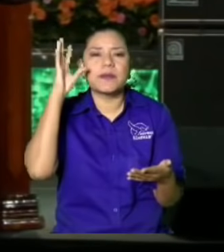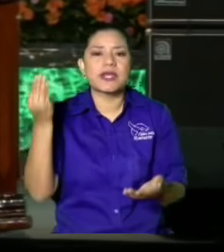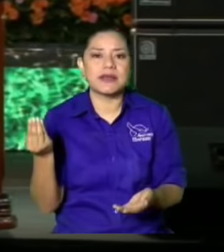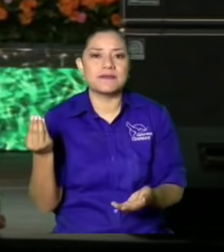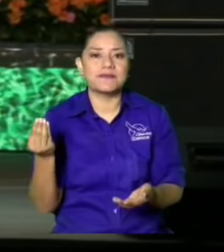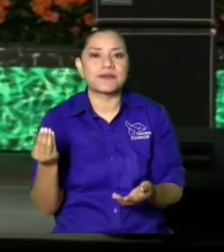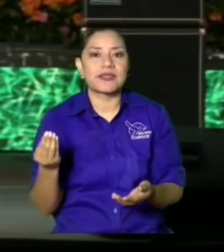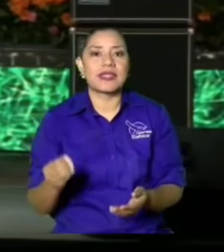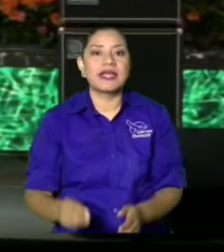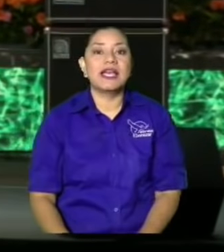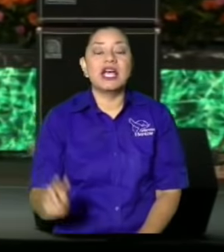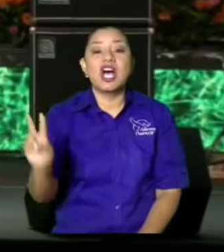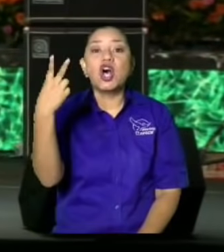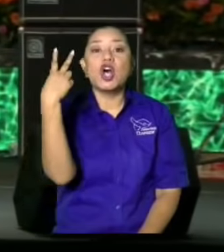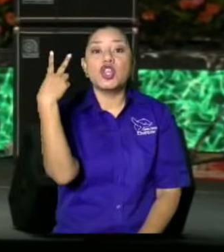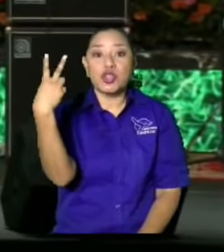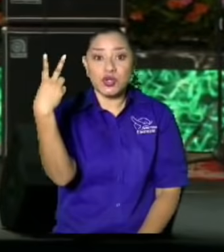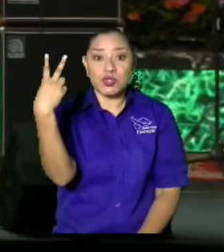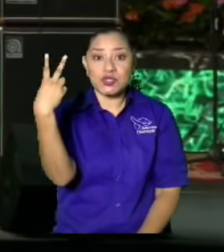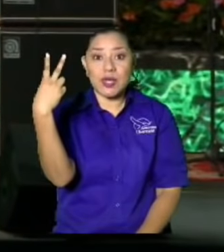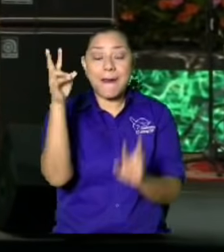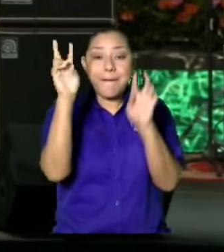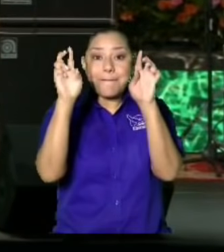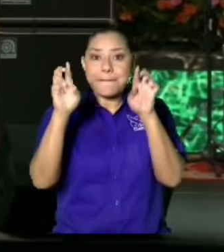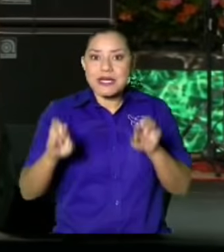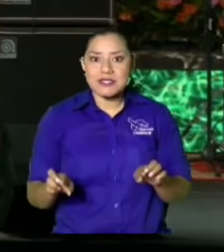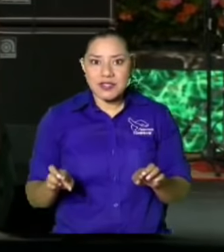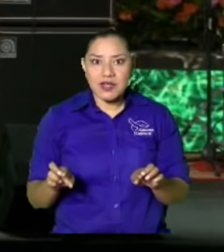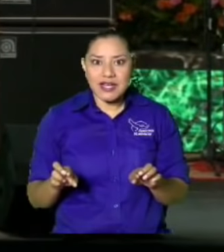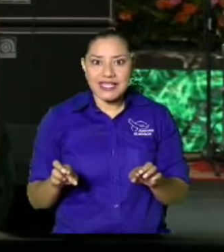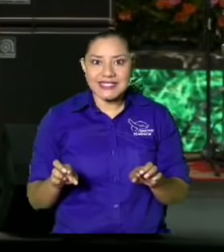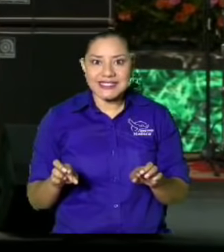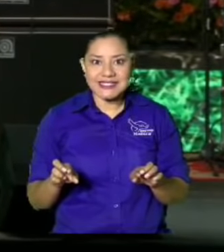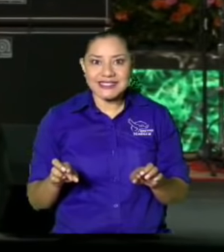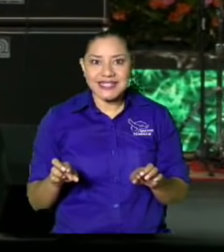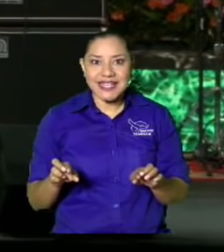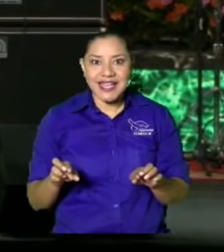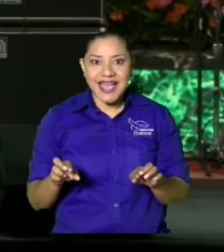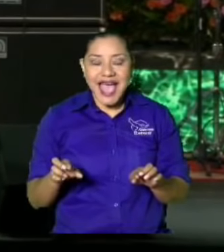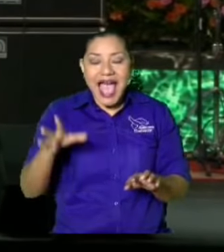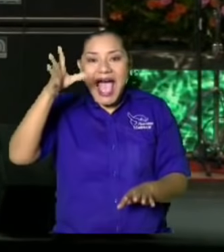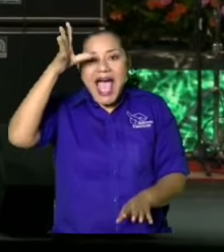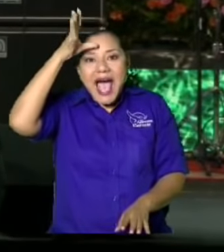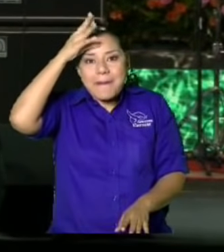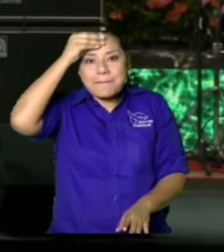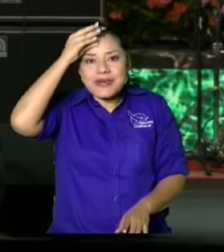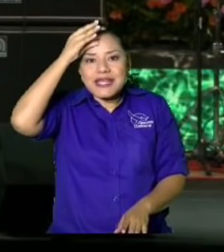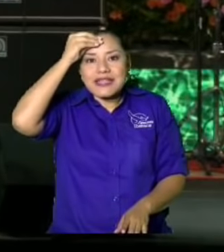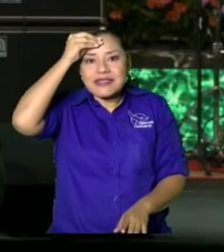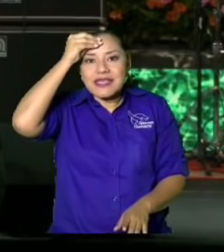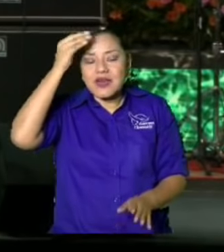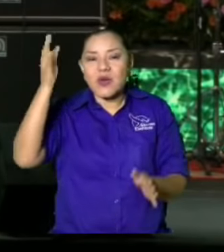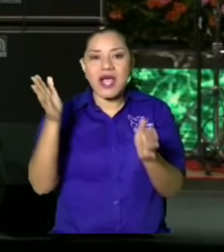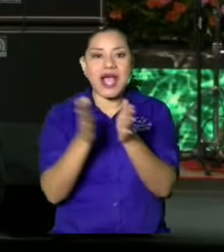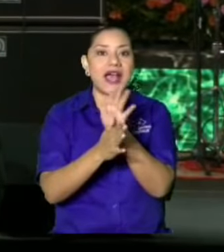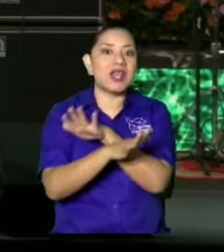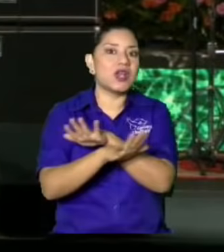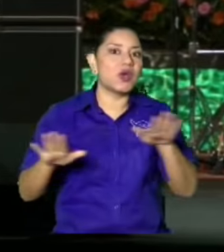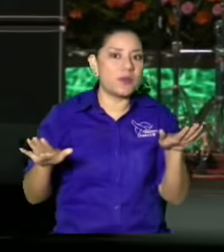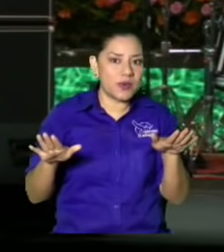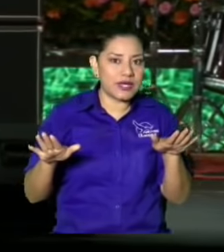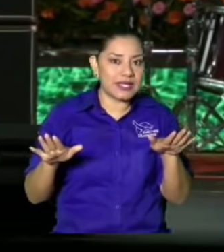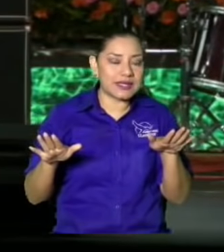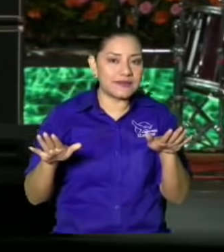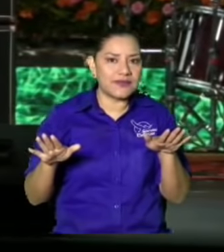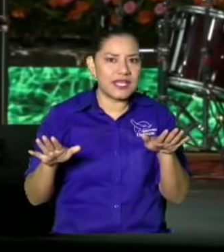dos hombres encontraron el secreto de cómo no quedarse tirados en el desierto. Por eso tenemos